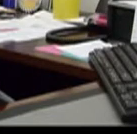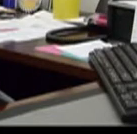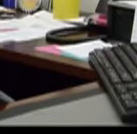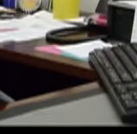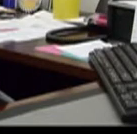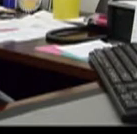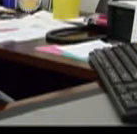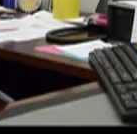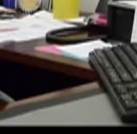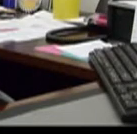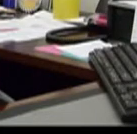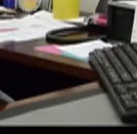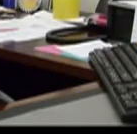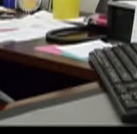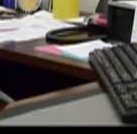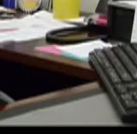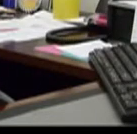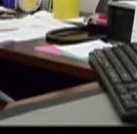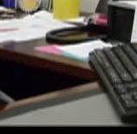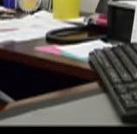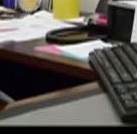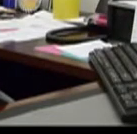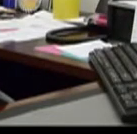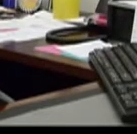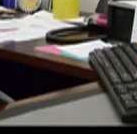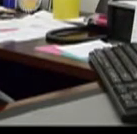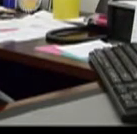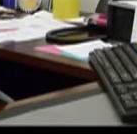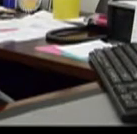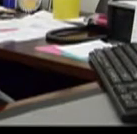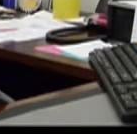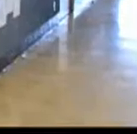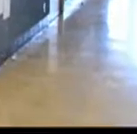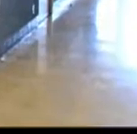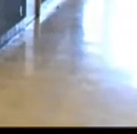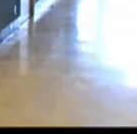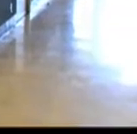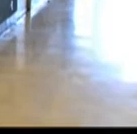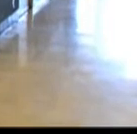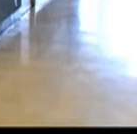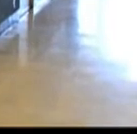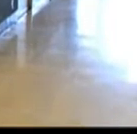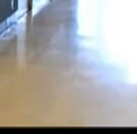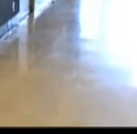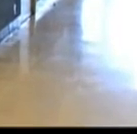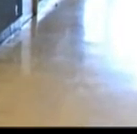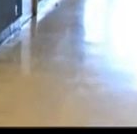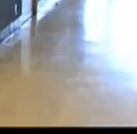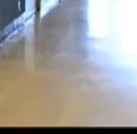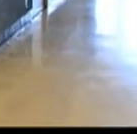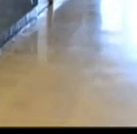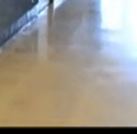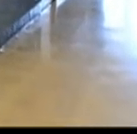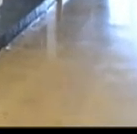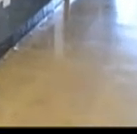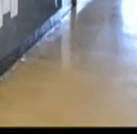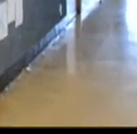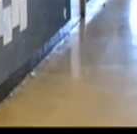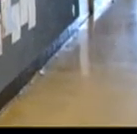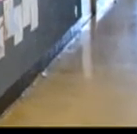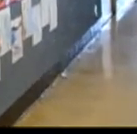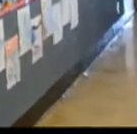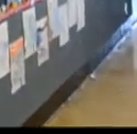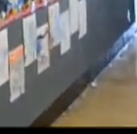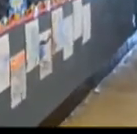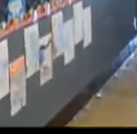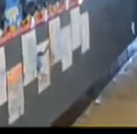para todos nuestros estudiantes, incluyendo a nuestros estudiantes migrantes. Para el año 2050, el Centro de Investigaciones